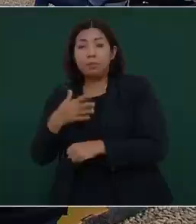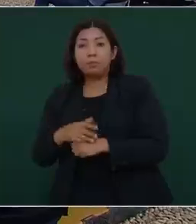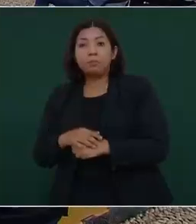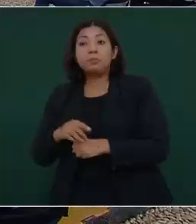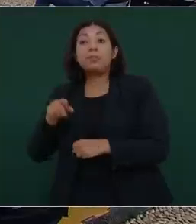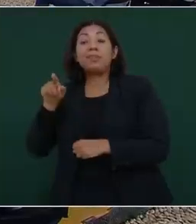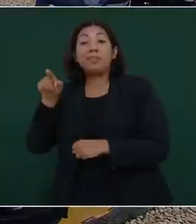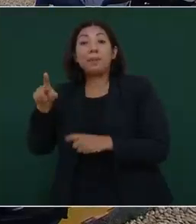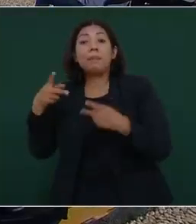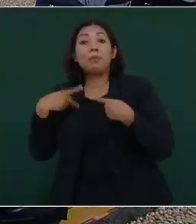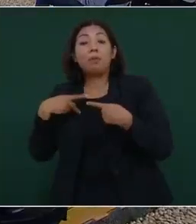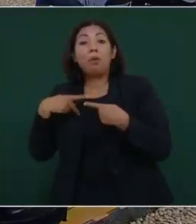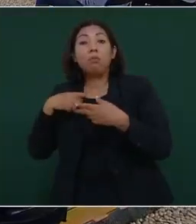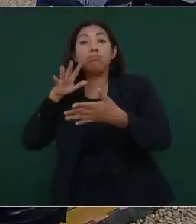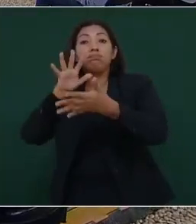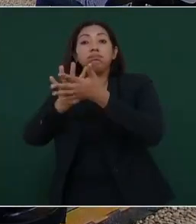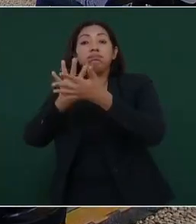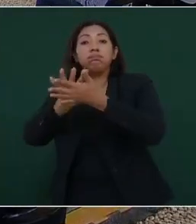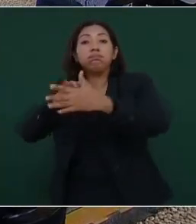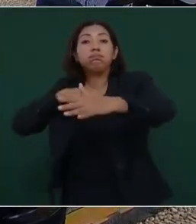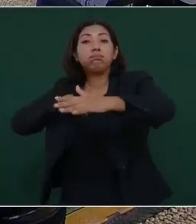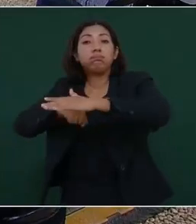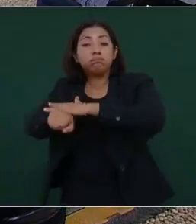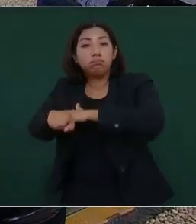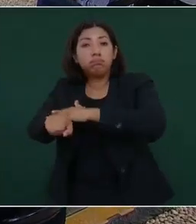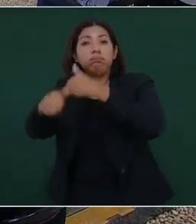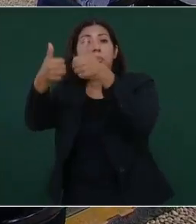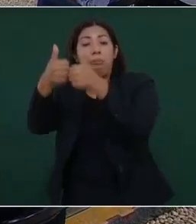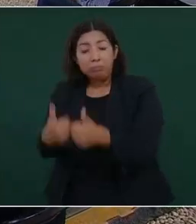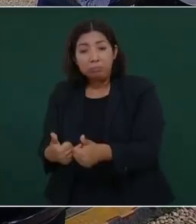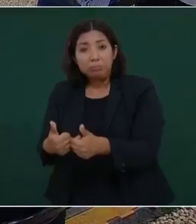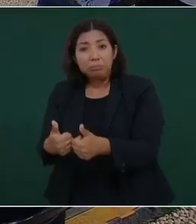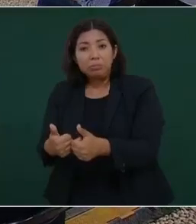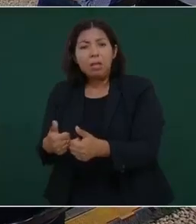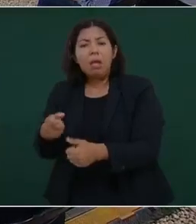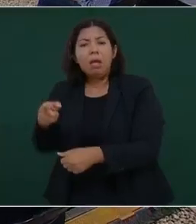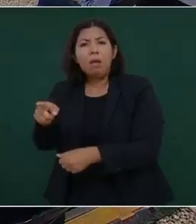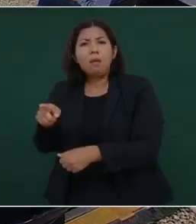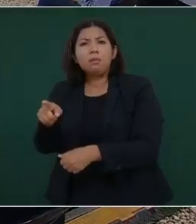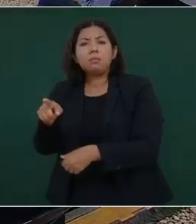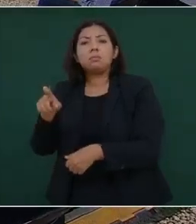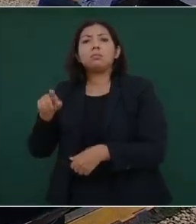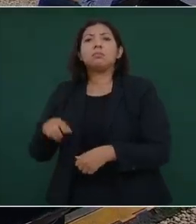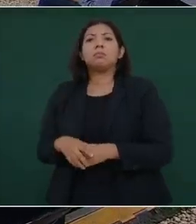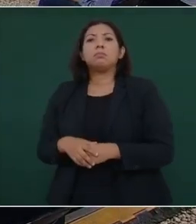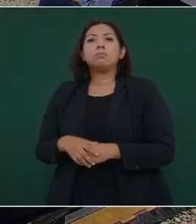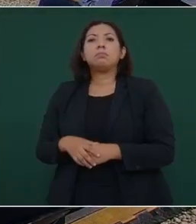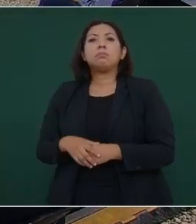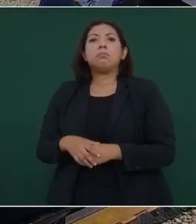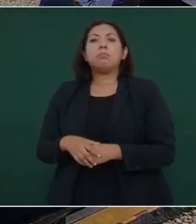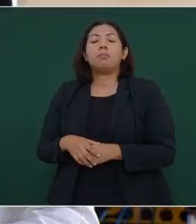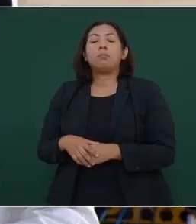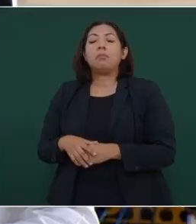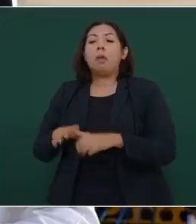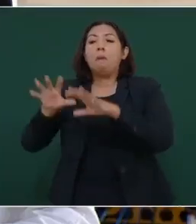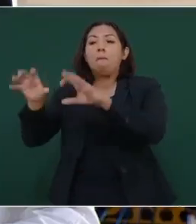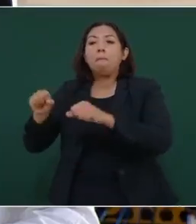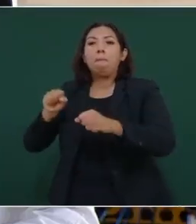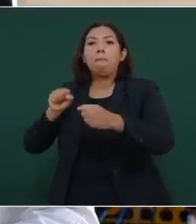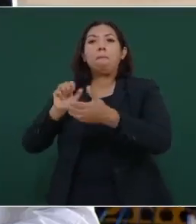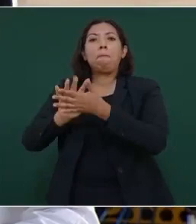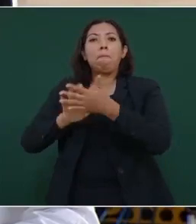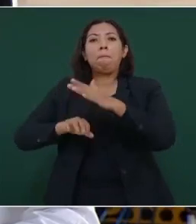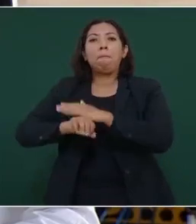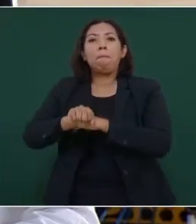en la cárcel, lo acusaron de ser un líder de una banda de